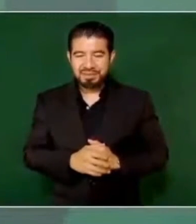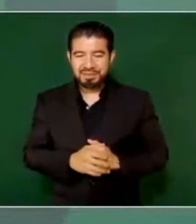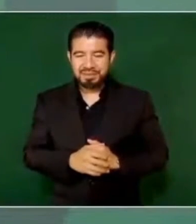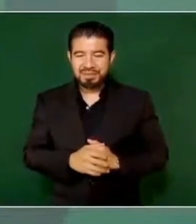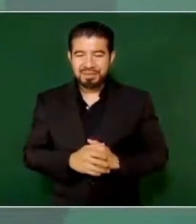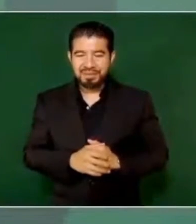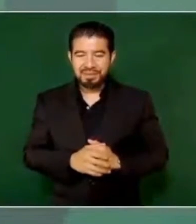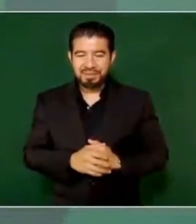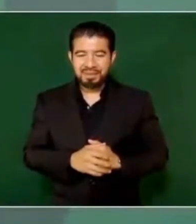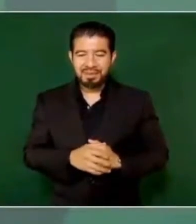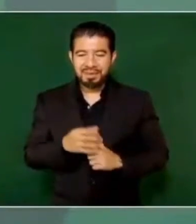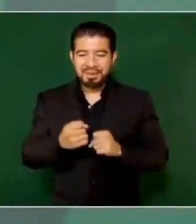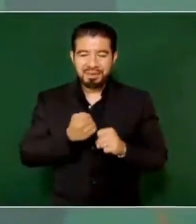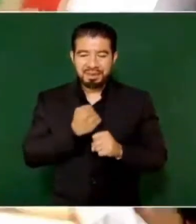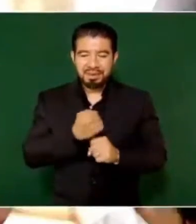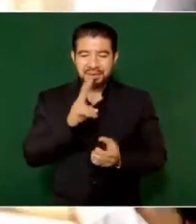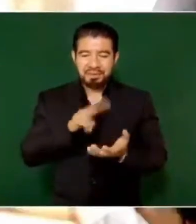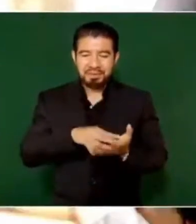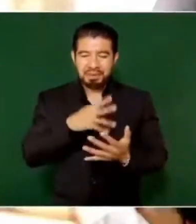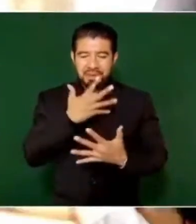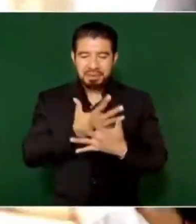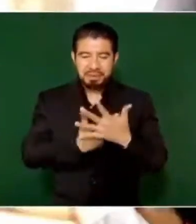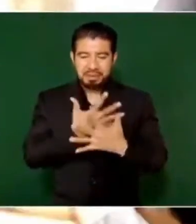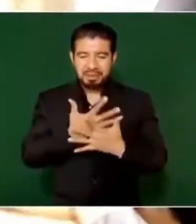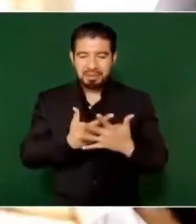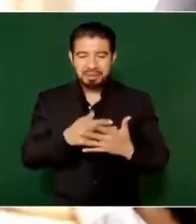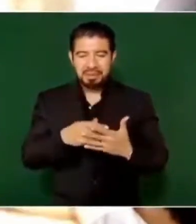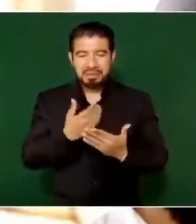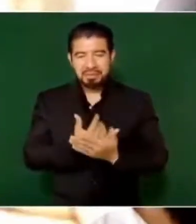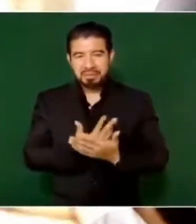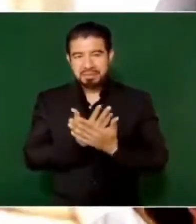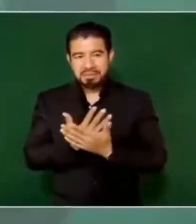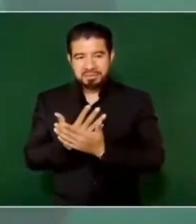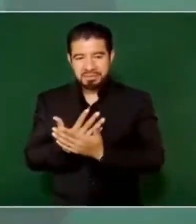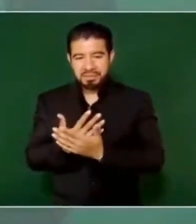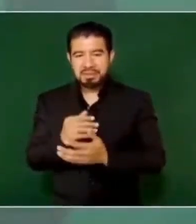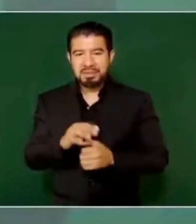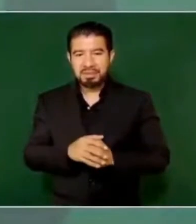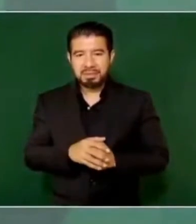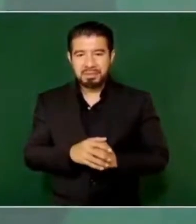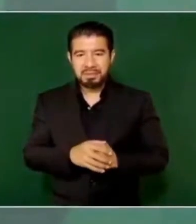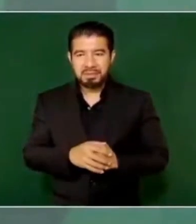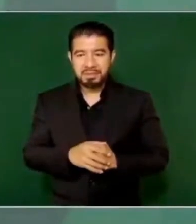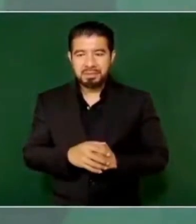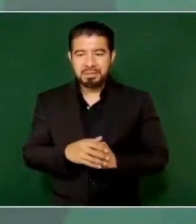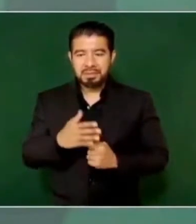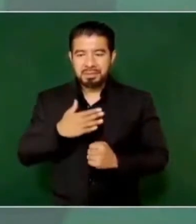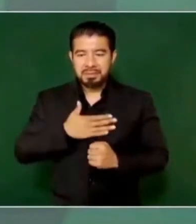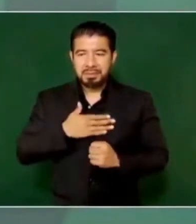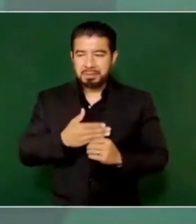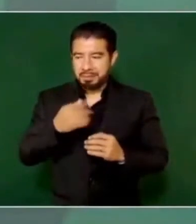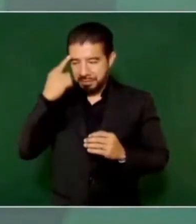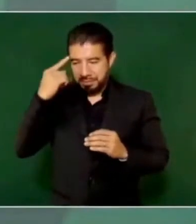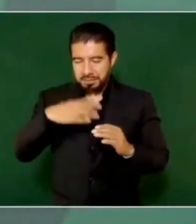debe la de 2015. Sí, te convoco a que me presentes